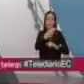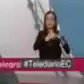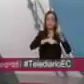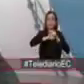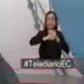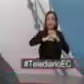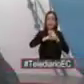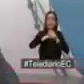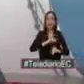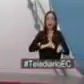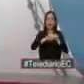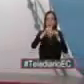pausa regresamos en breve con más sigan